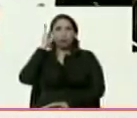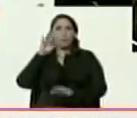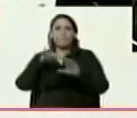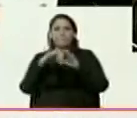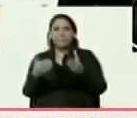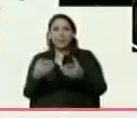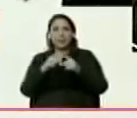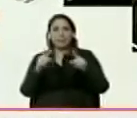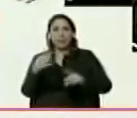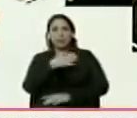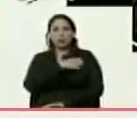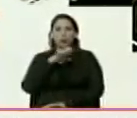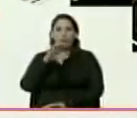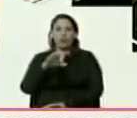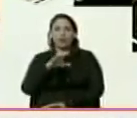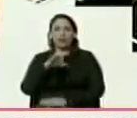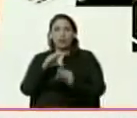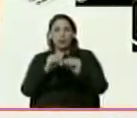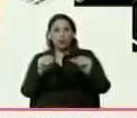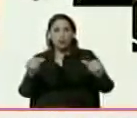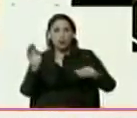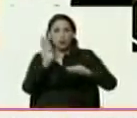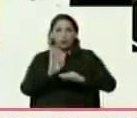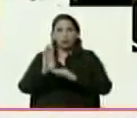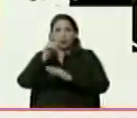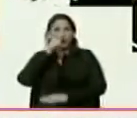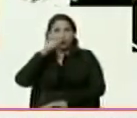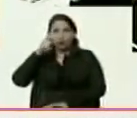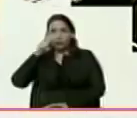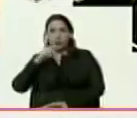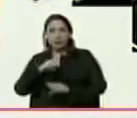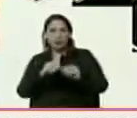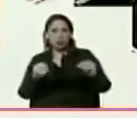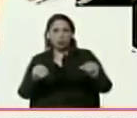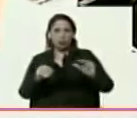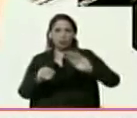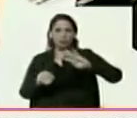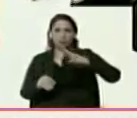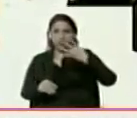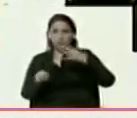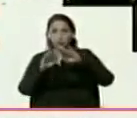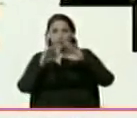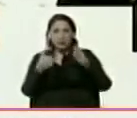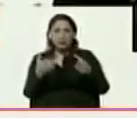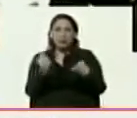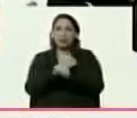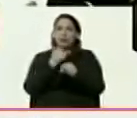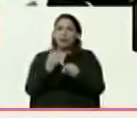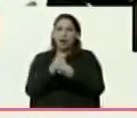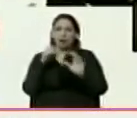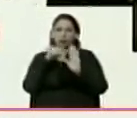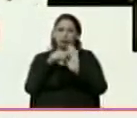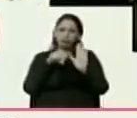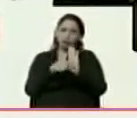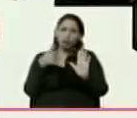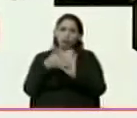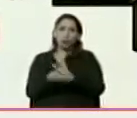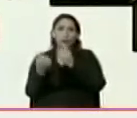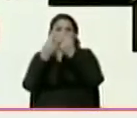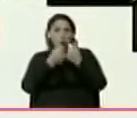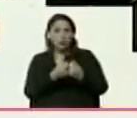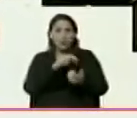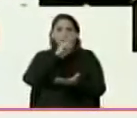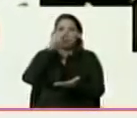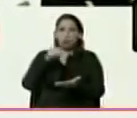la soberanía e integridad territorial. En cuarto lugar, una mesa para que trabaje los aspectos de la economía nacional, para